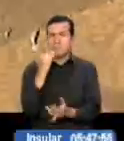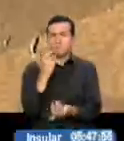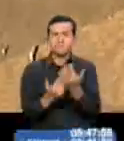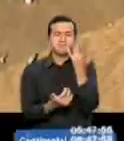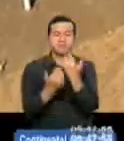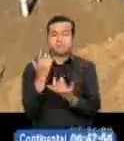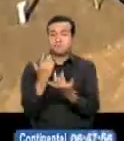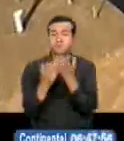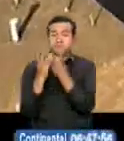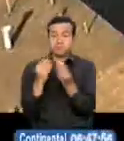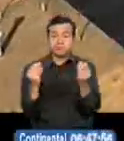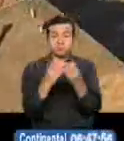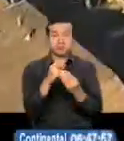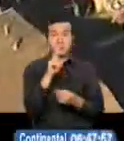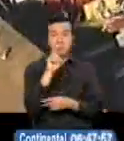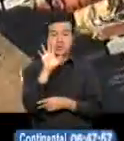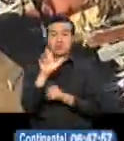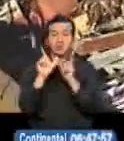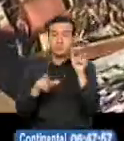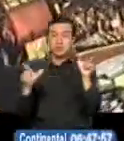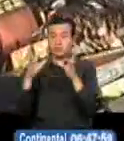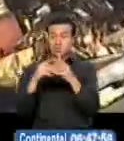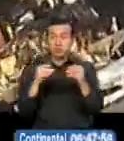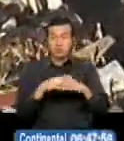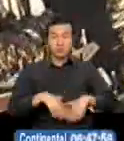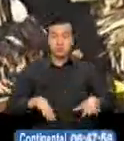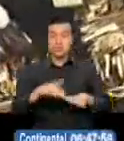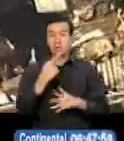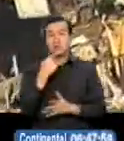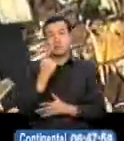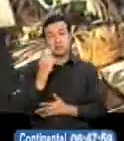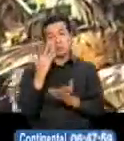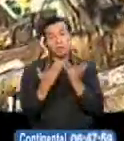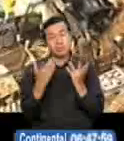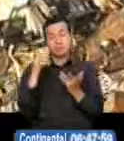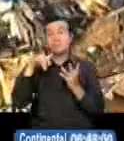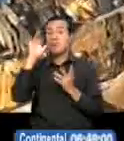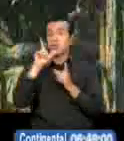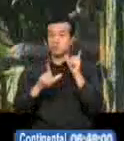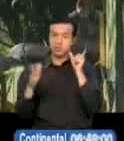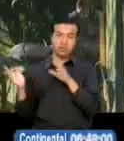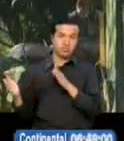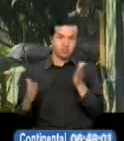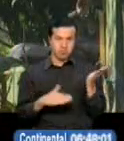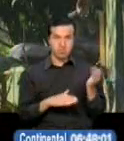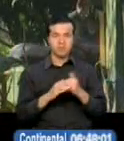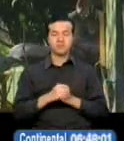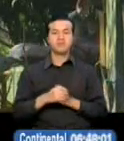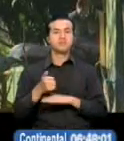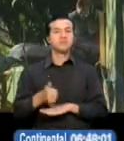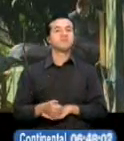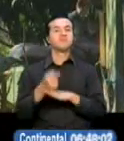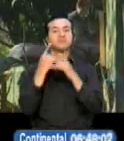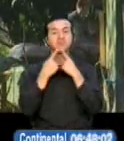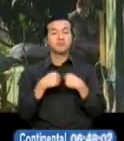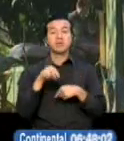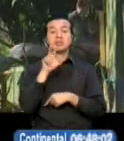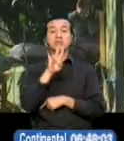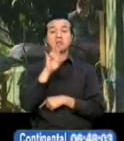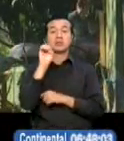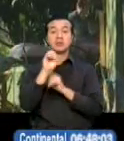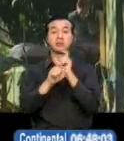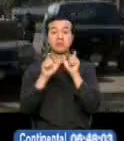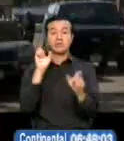provocaron la desaparición de otras 25 personas, por lo que la cifra de víctimas podría aumentar. Las autoridades indican que más de 70